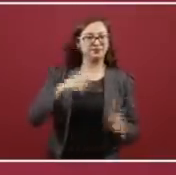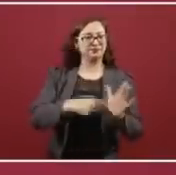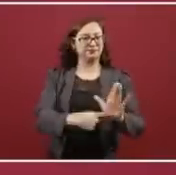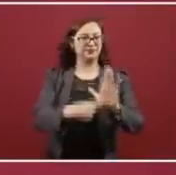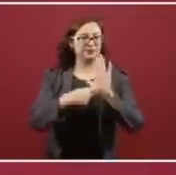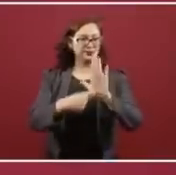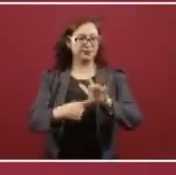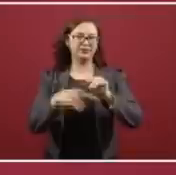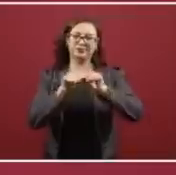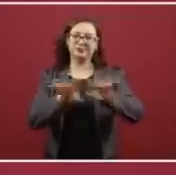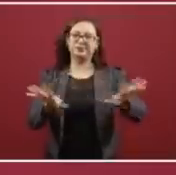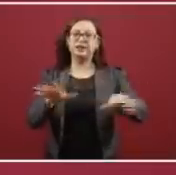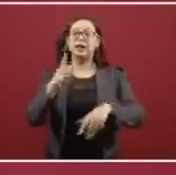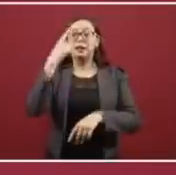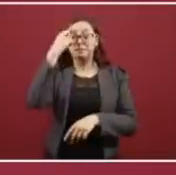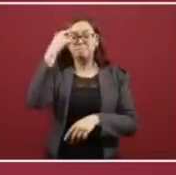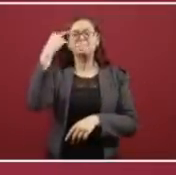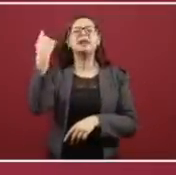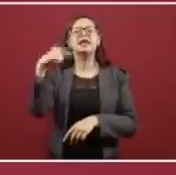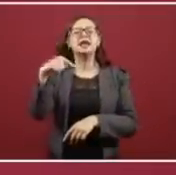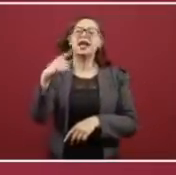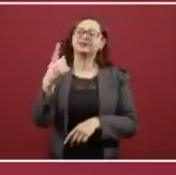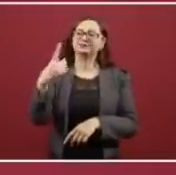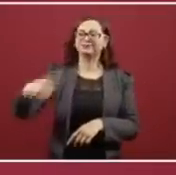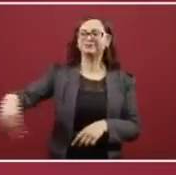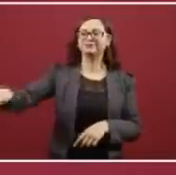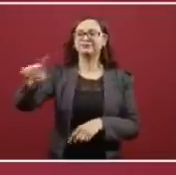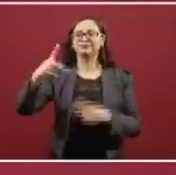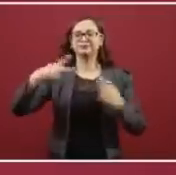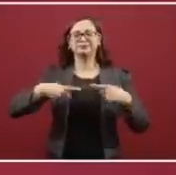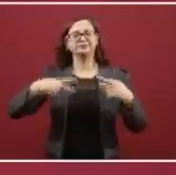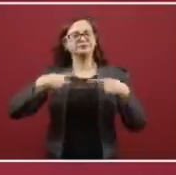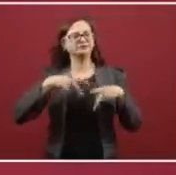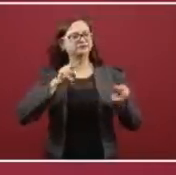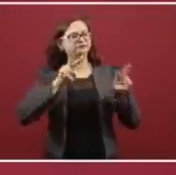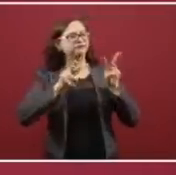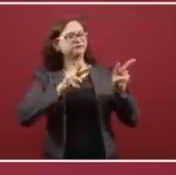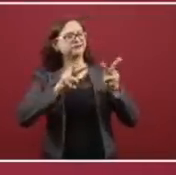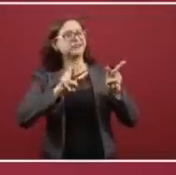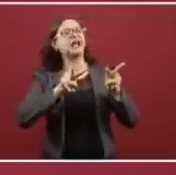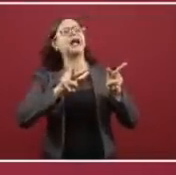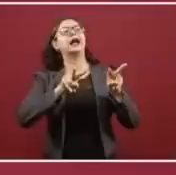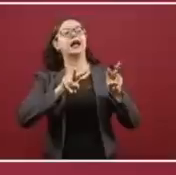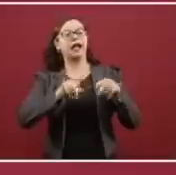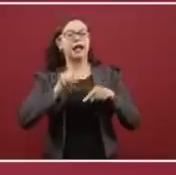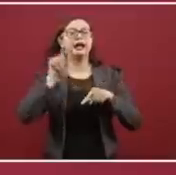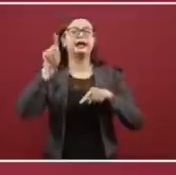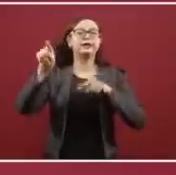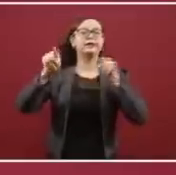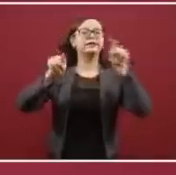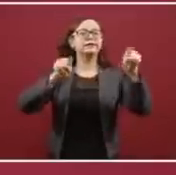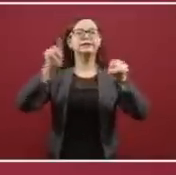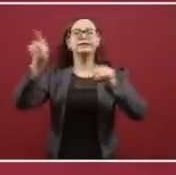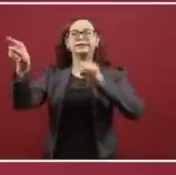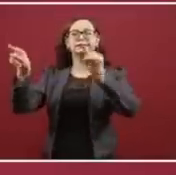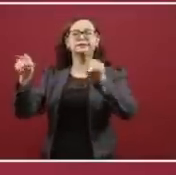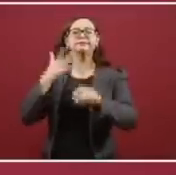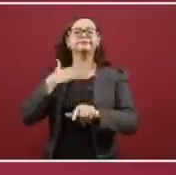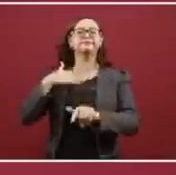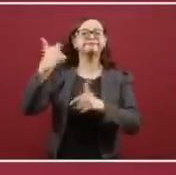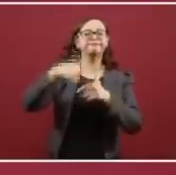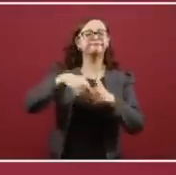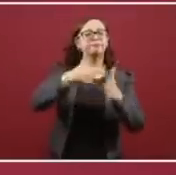que la gente sepa donde puede comprar más barata la